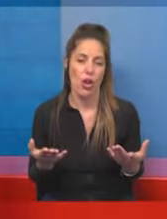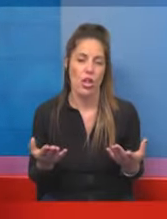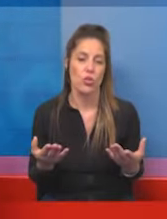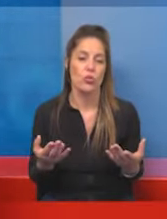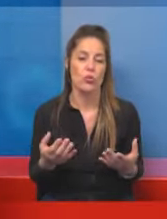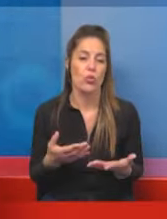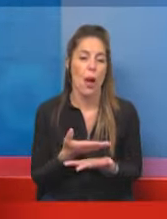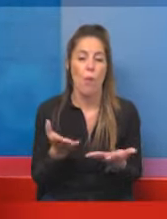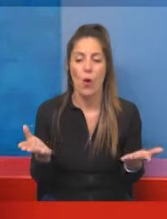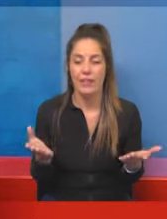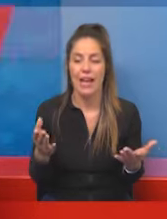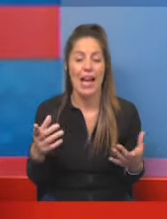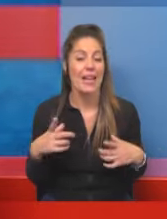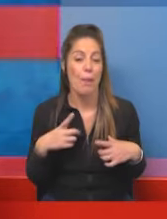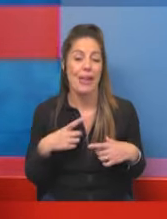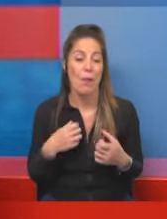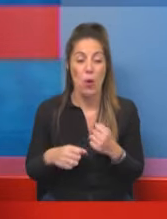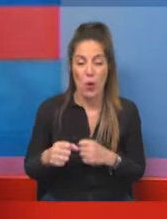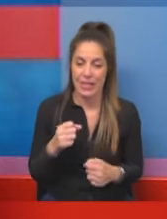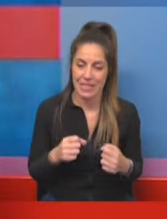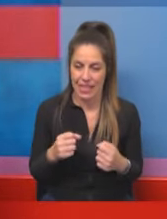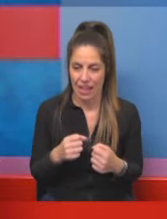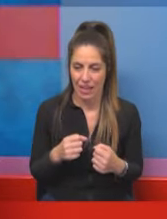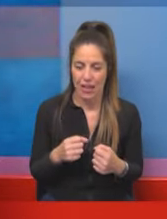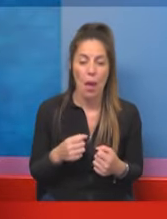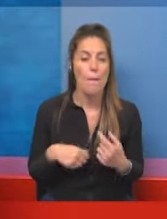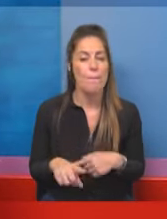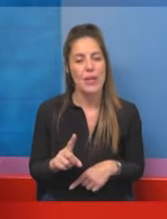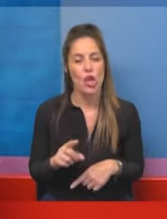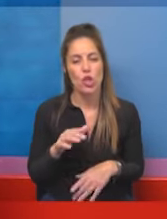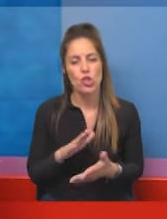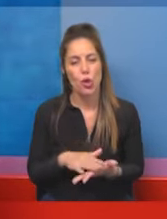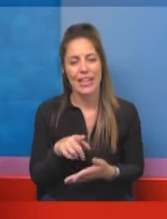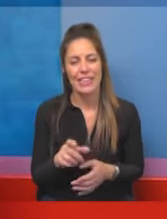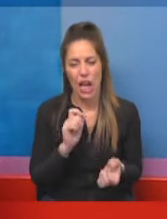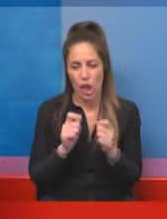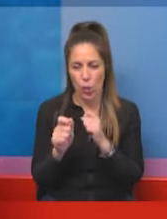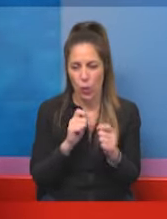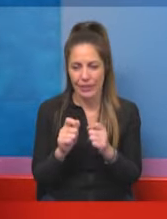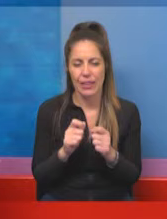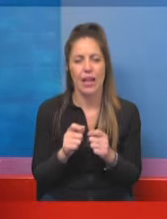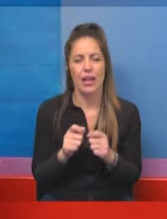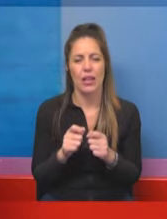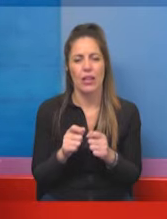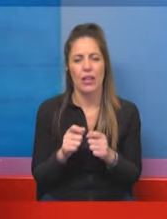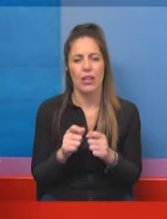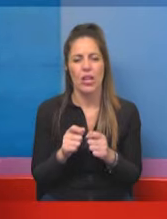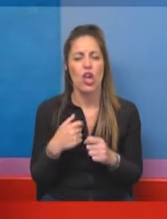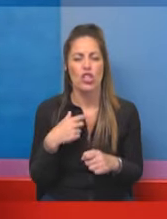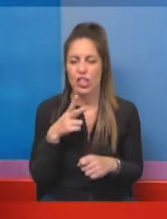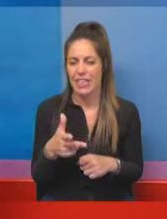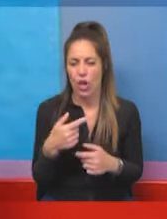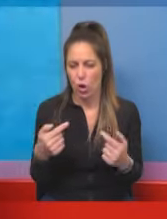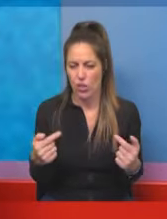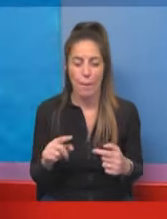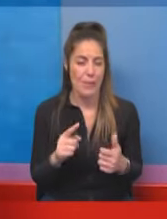espectáculo que esperamos con ansiedad pero sobre esta encuesta Ajá yo diría un par de